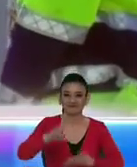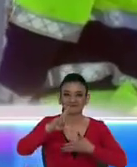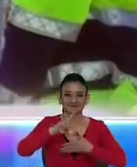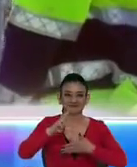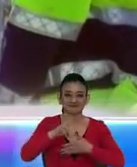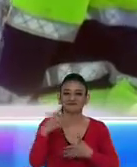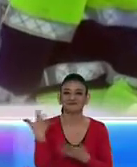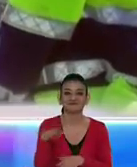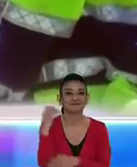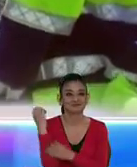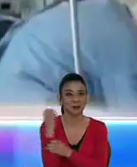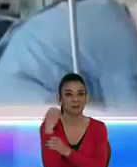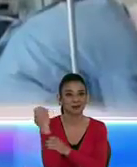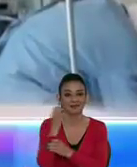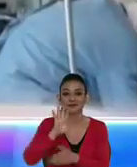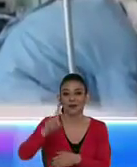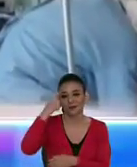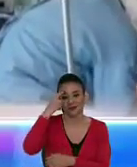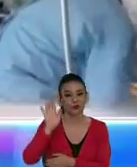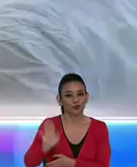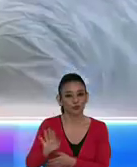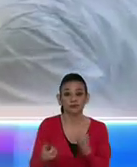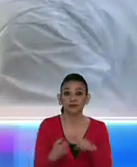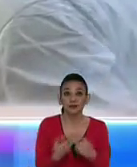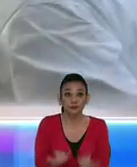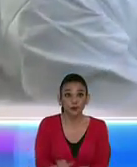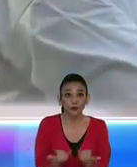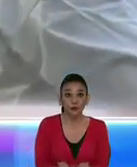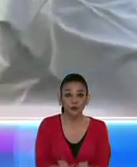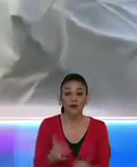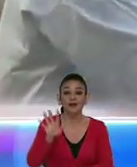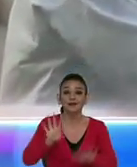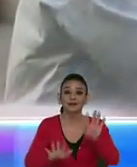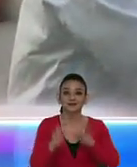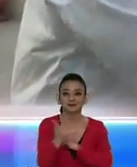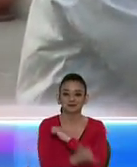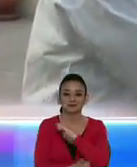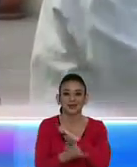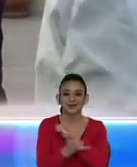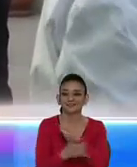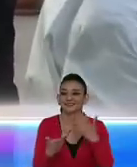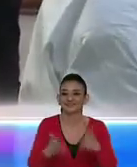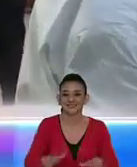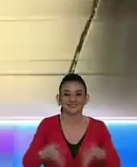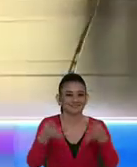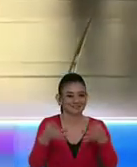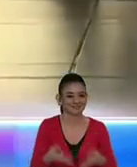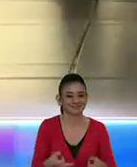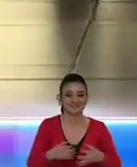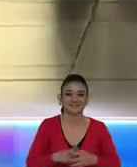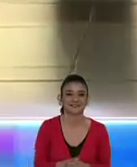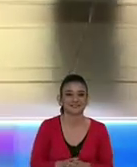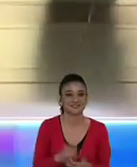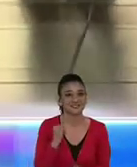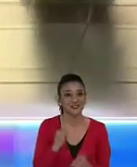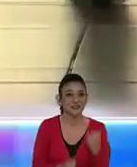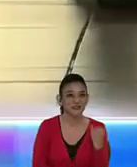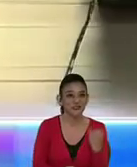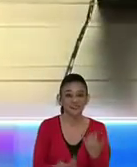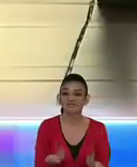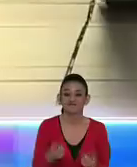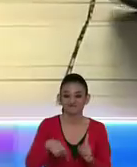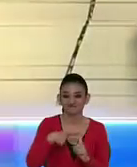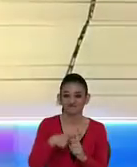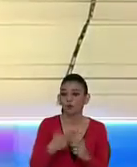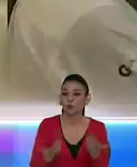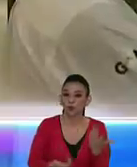los gobiernos de la región, pues hasta el momento son 15 países los que reportaron casos confirmados. El último que registró casos positivos